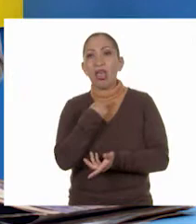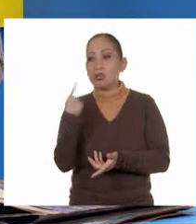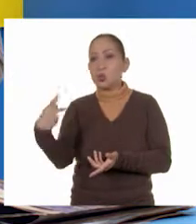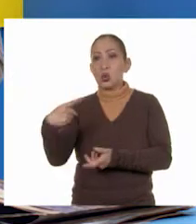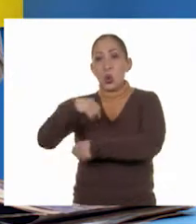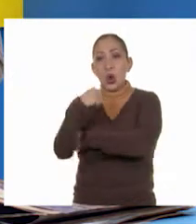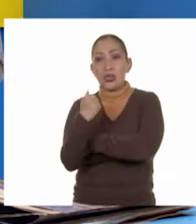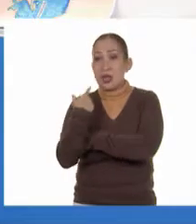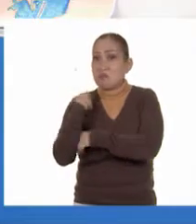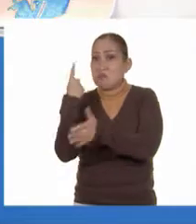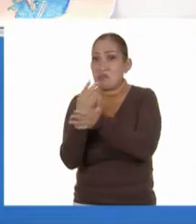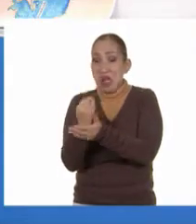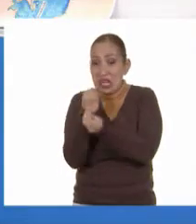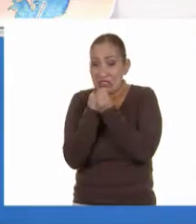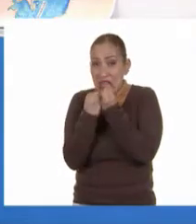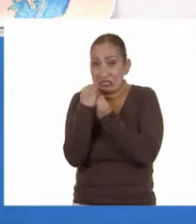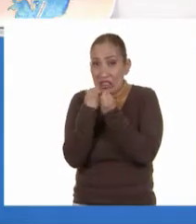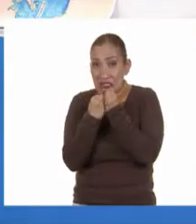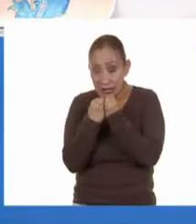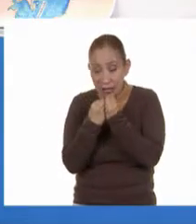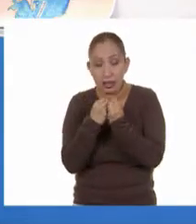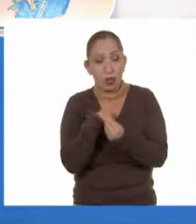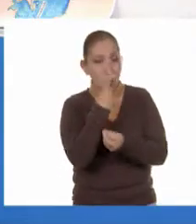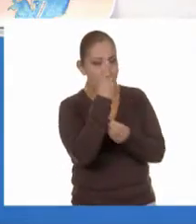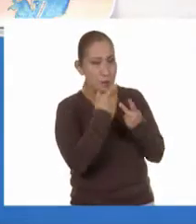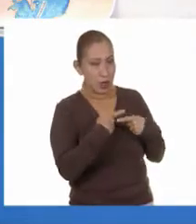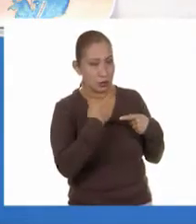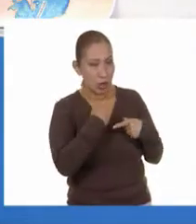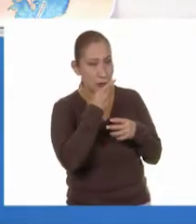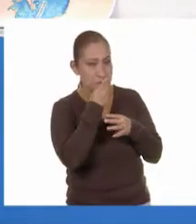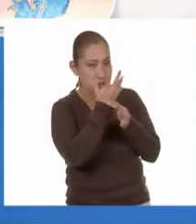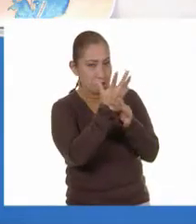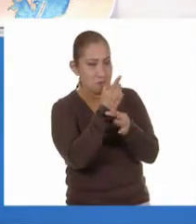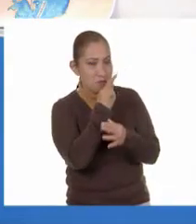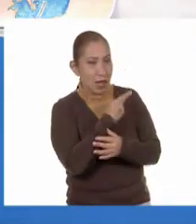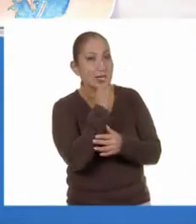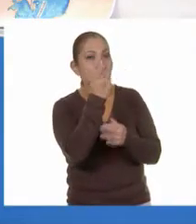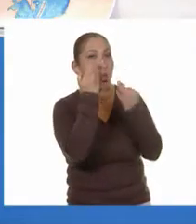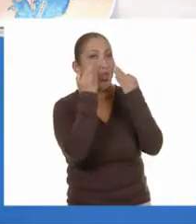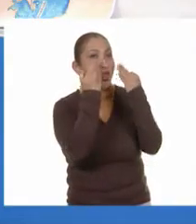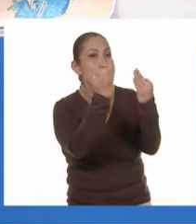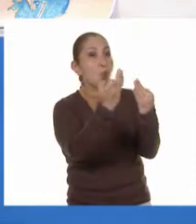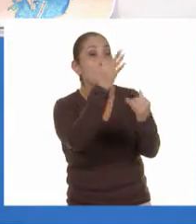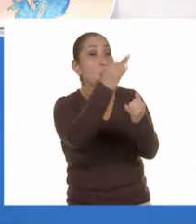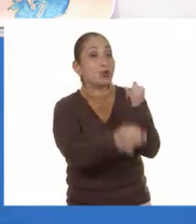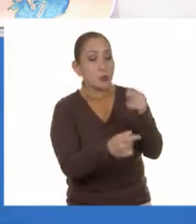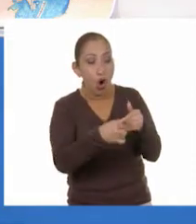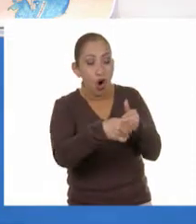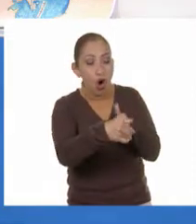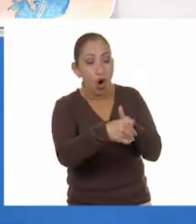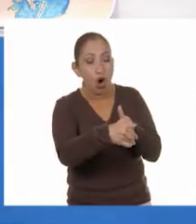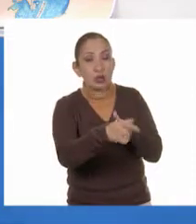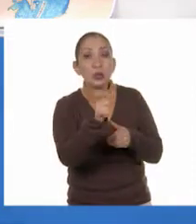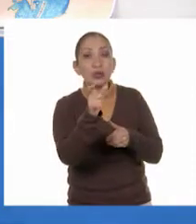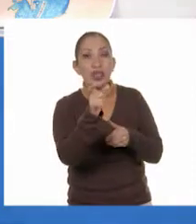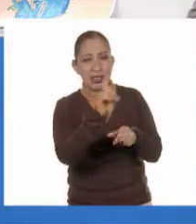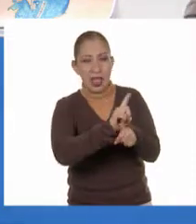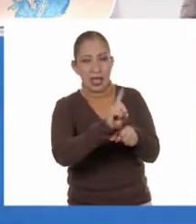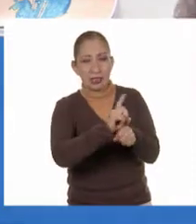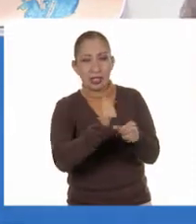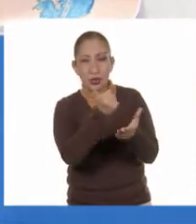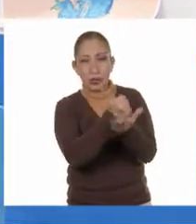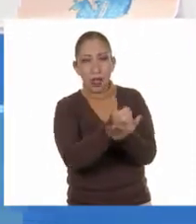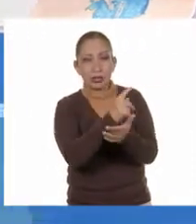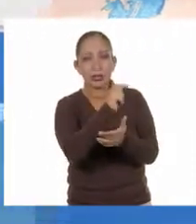tenían? Dejemos que un habitante nos los cuente. Es un testimonio de los últimos días de asedio sobre la Ciudad de